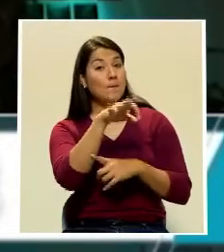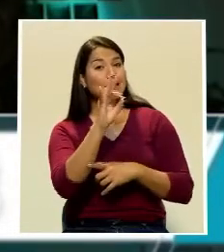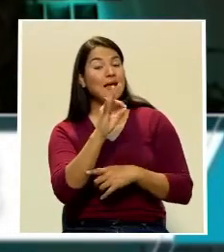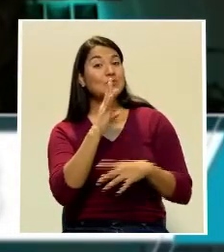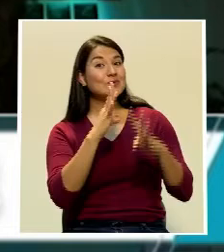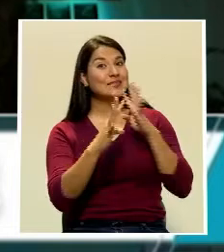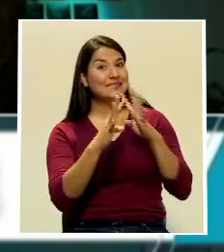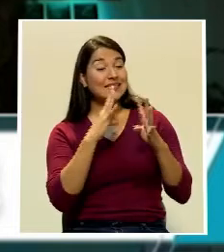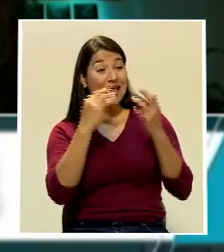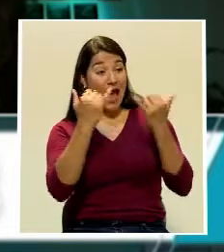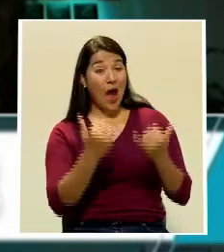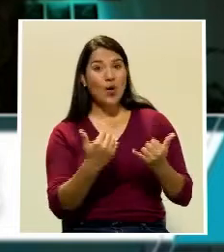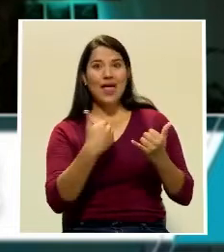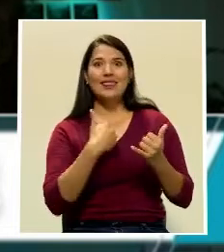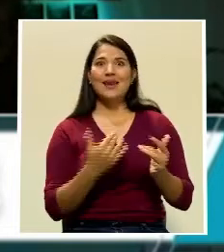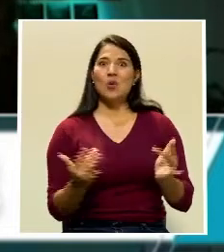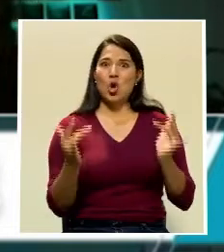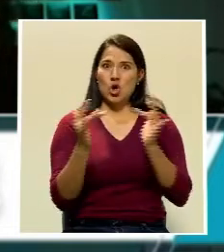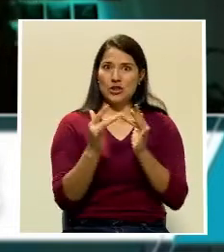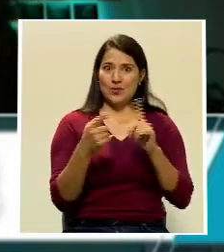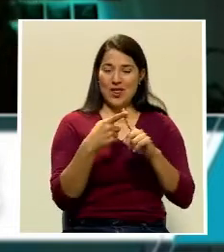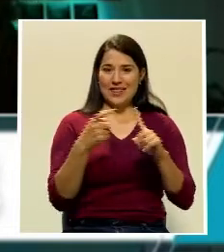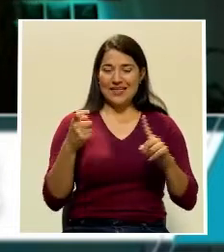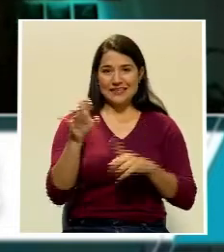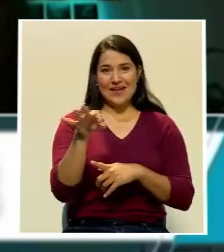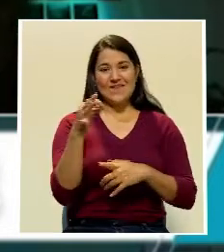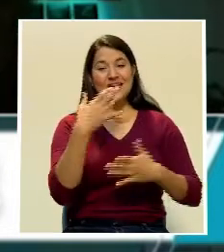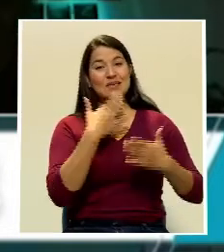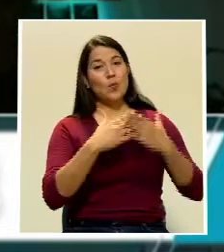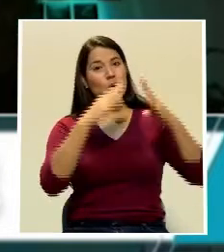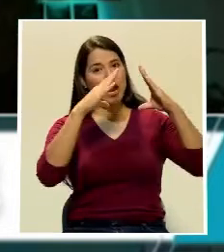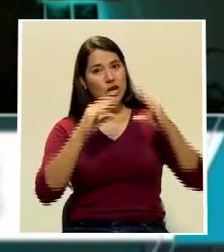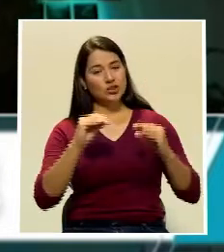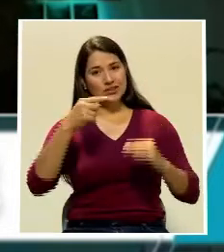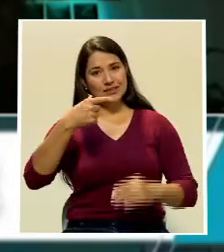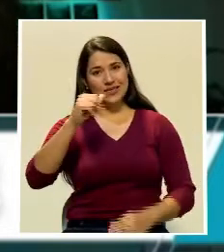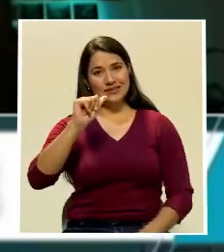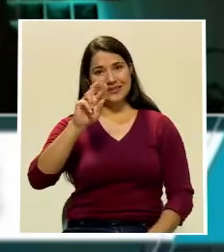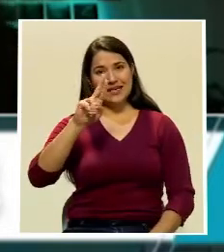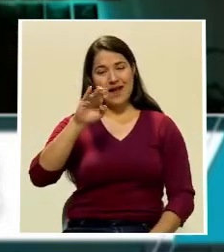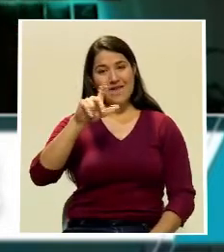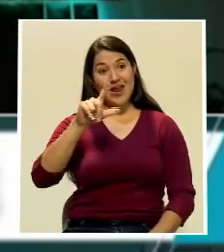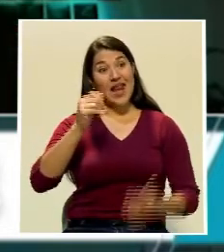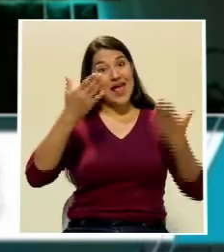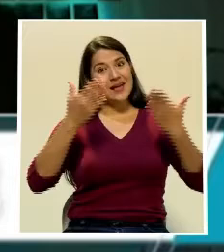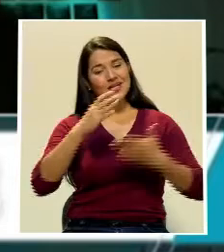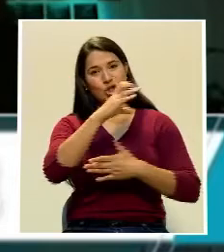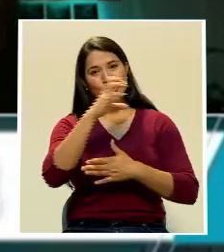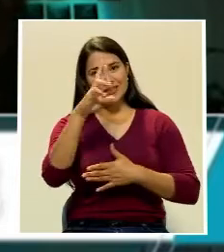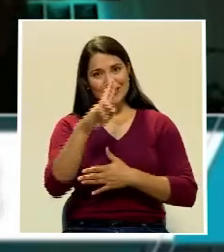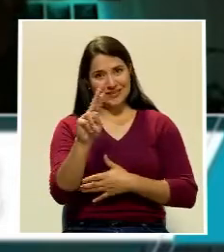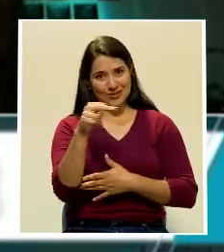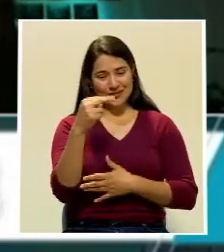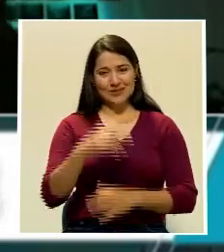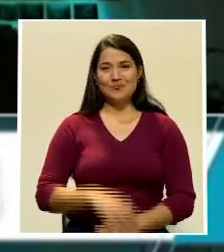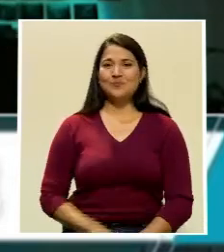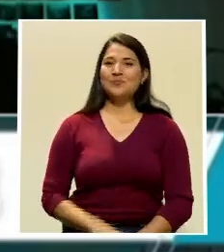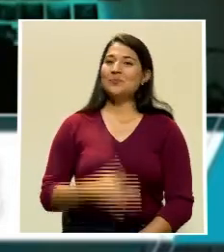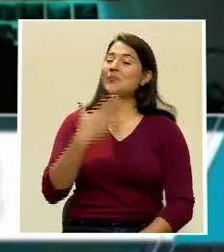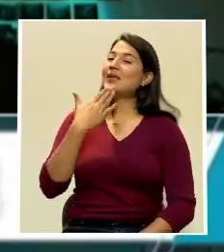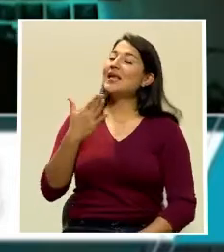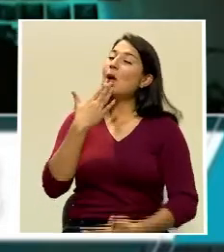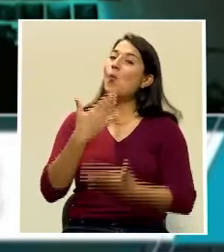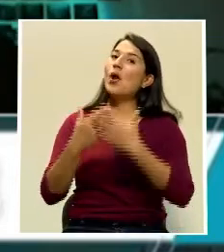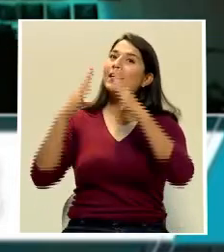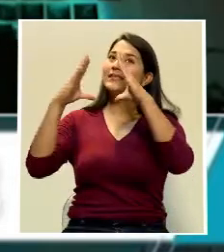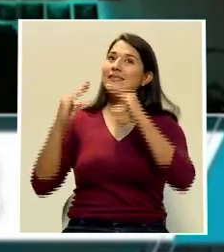tenemos ahora en este momento desde Francia. Buenas noches, Gabriela. Bienvenida al set de Costa Rica Noticias. Gracias, buenas